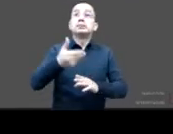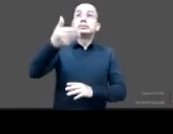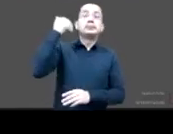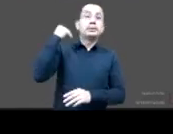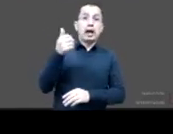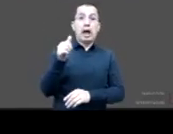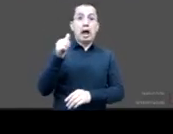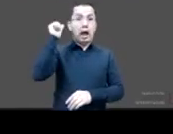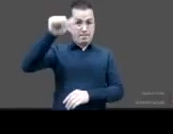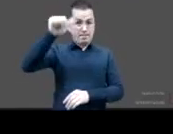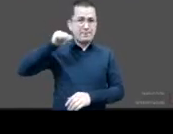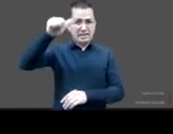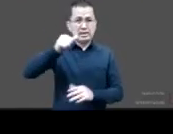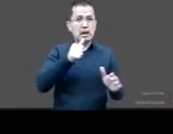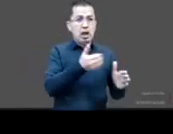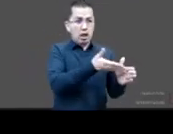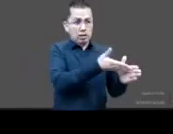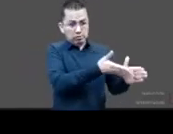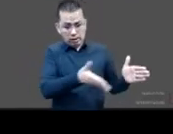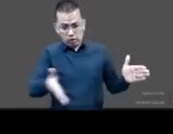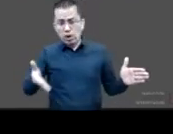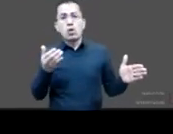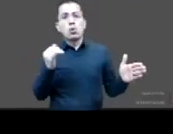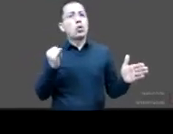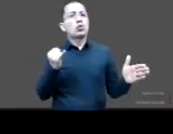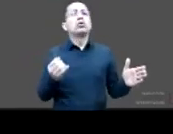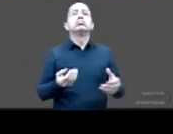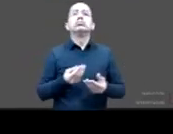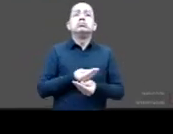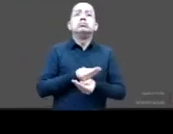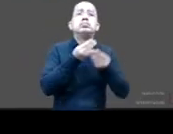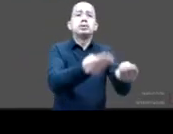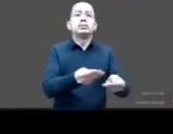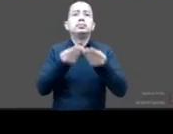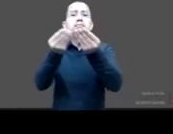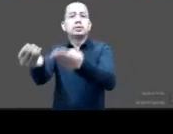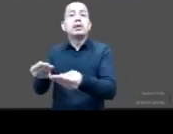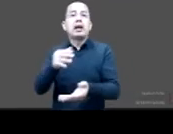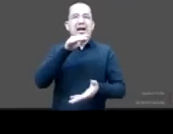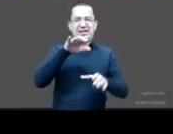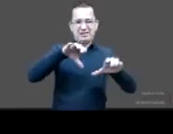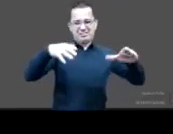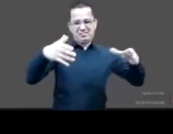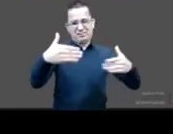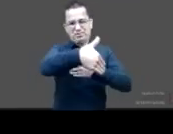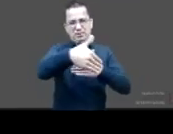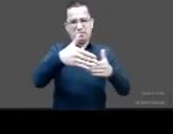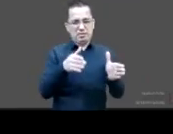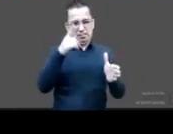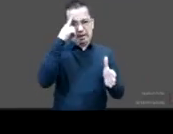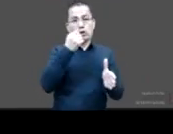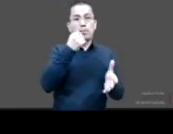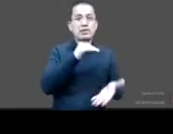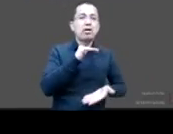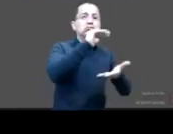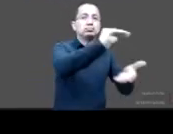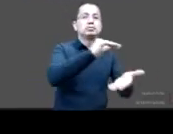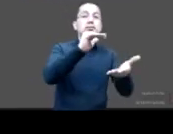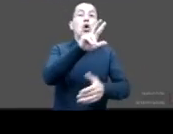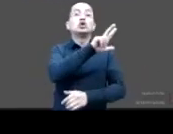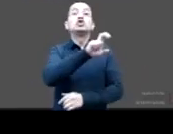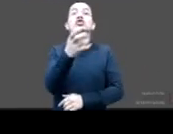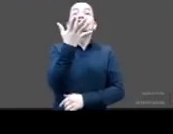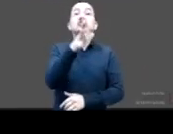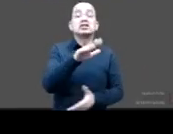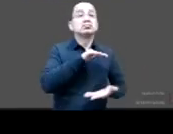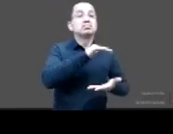810 despensas con 3.240 personas que han sido beneficiadas en que consiste ellos crearon su